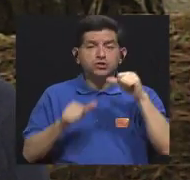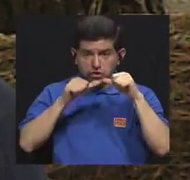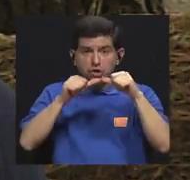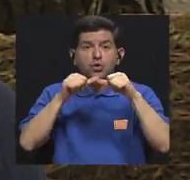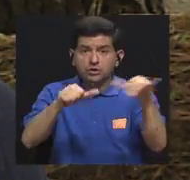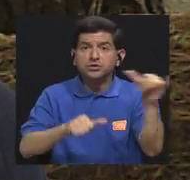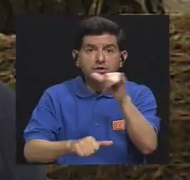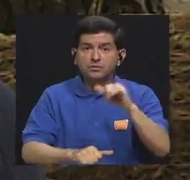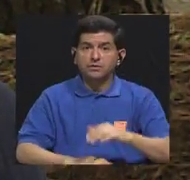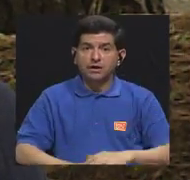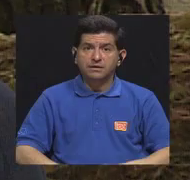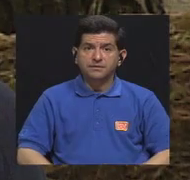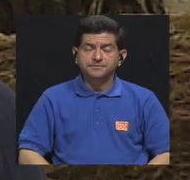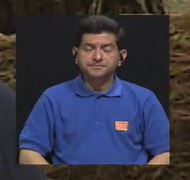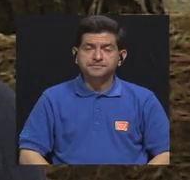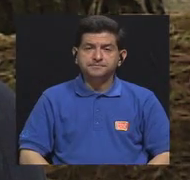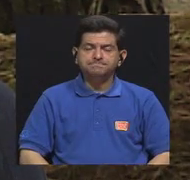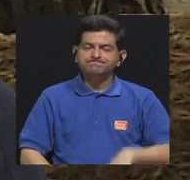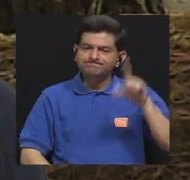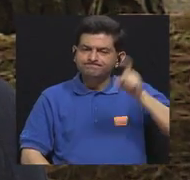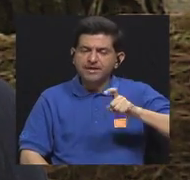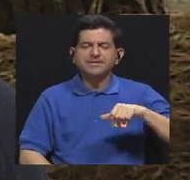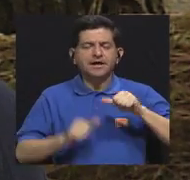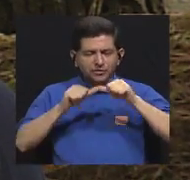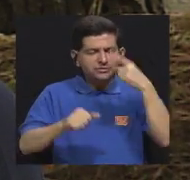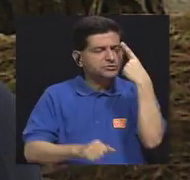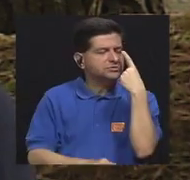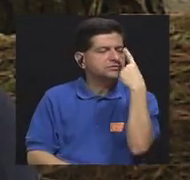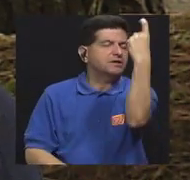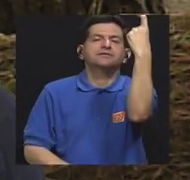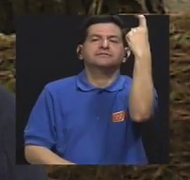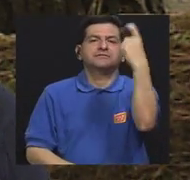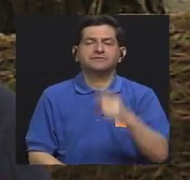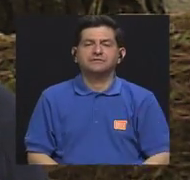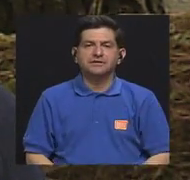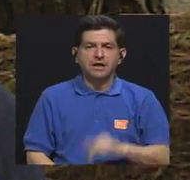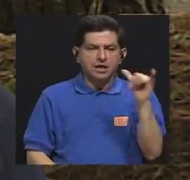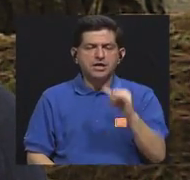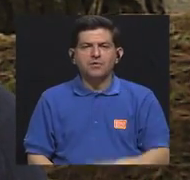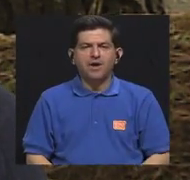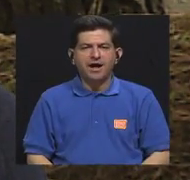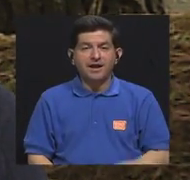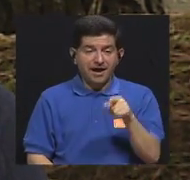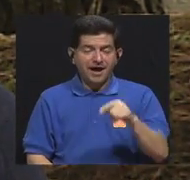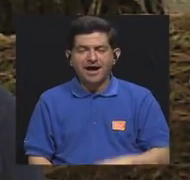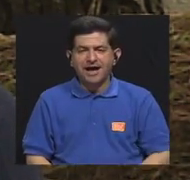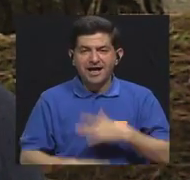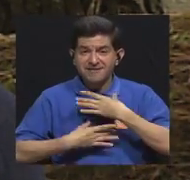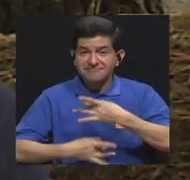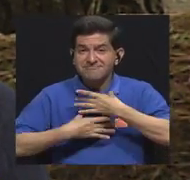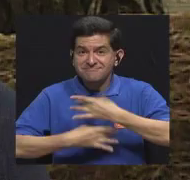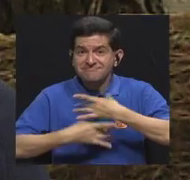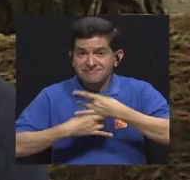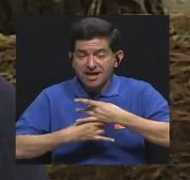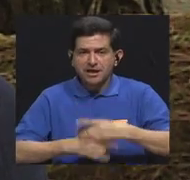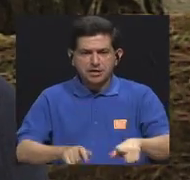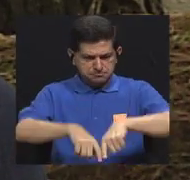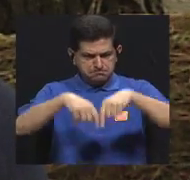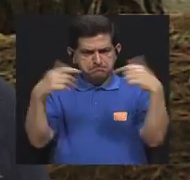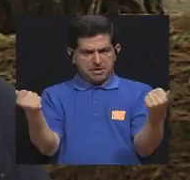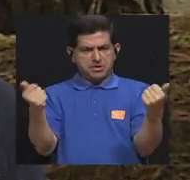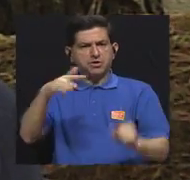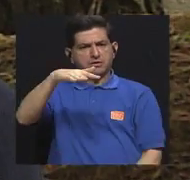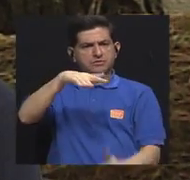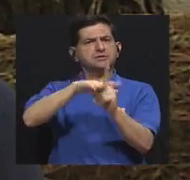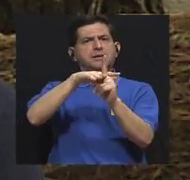veces ellos siguen con los sueños. Entonces, tenemos que seguir soñando, tenemos que generar chispa. Ahora hasta